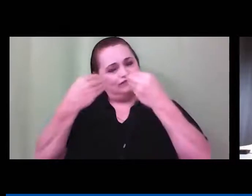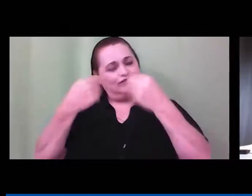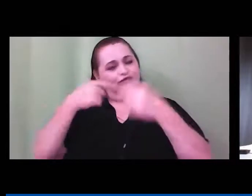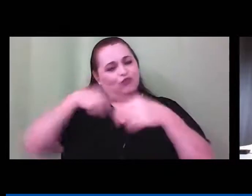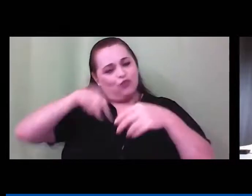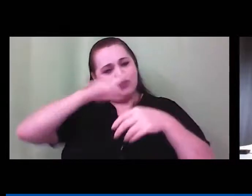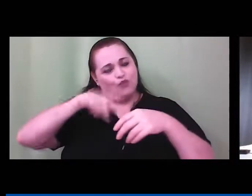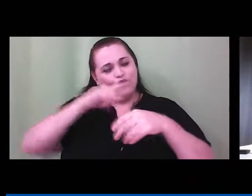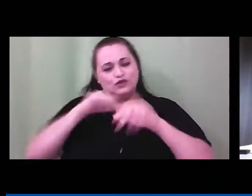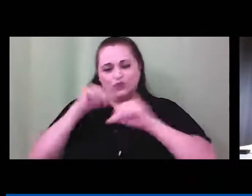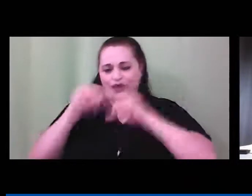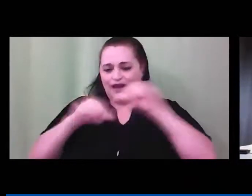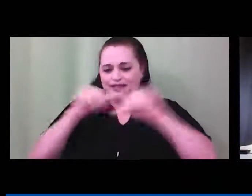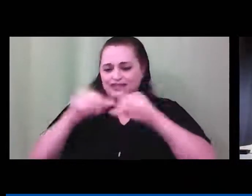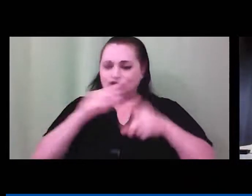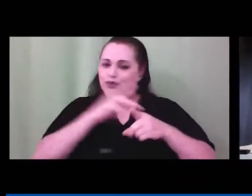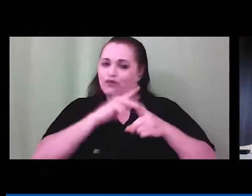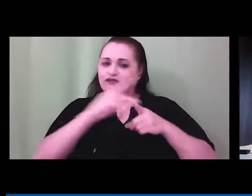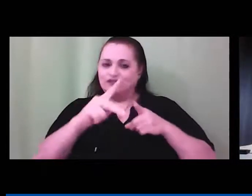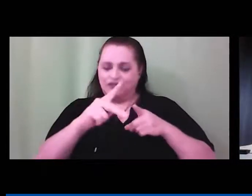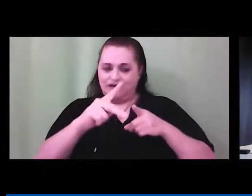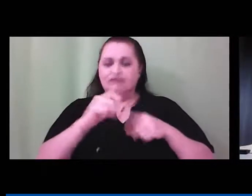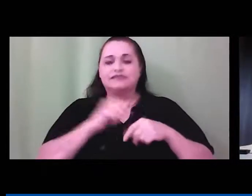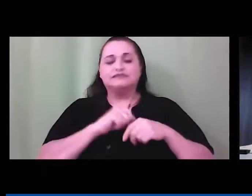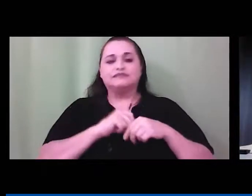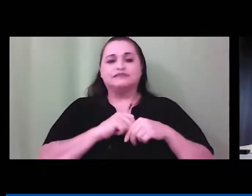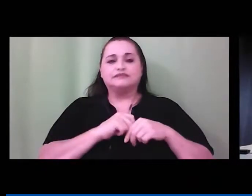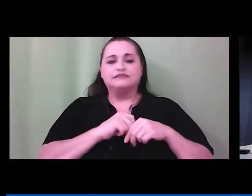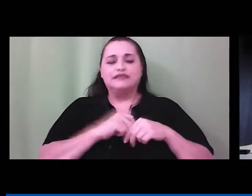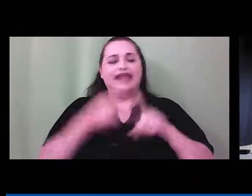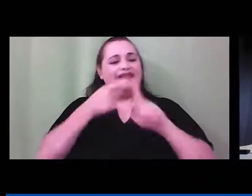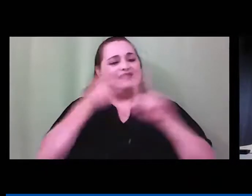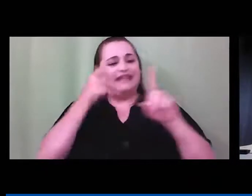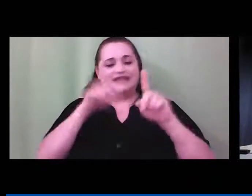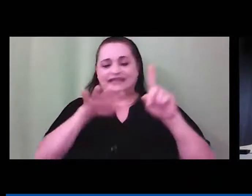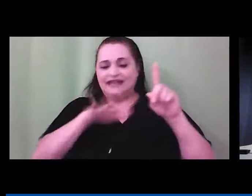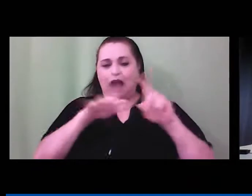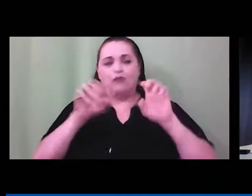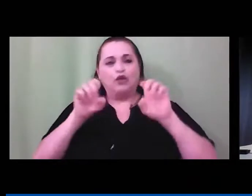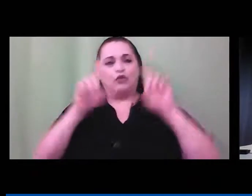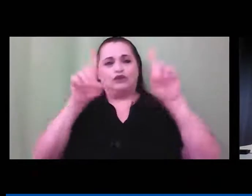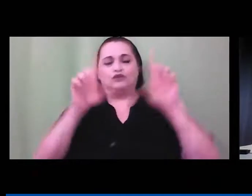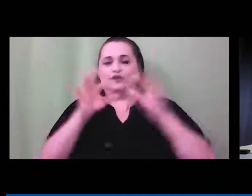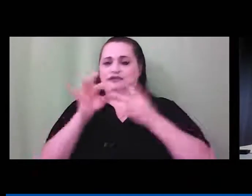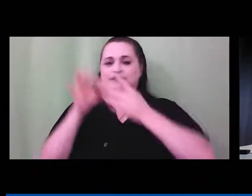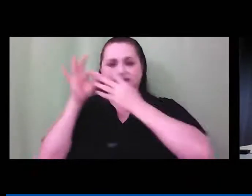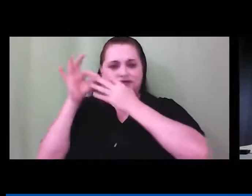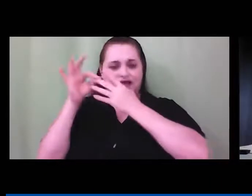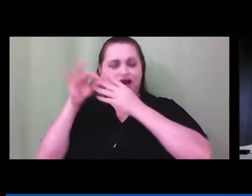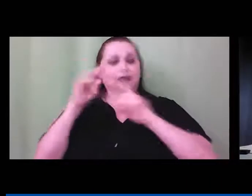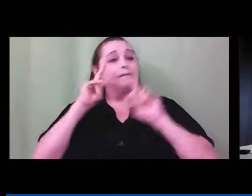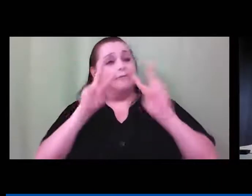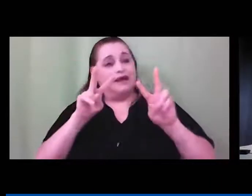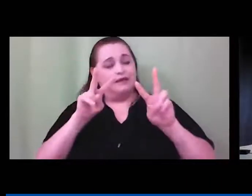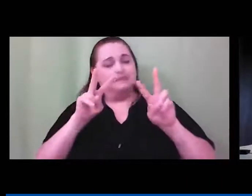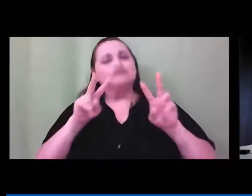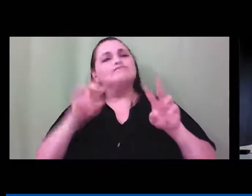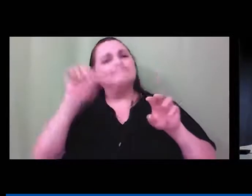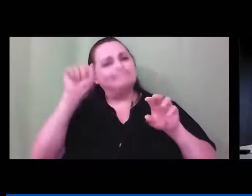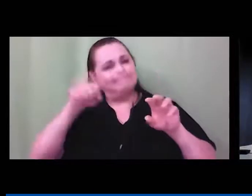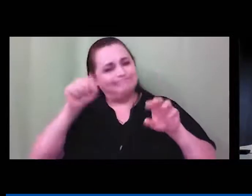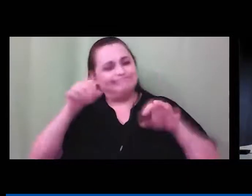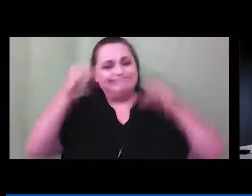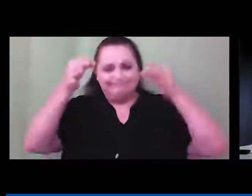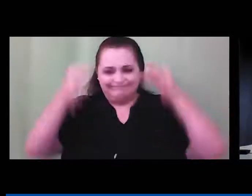en nuestro ejercicio profesional desde el campo de la educación especial. Vemos que